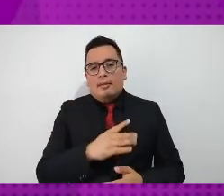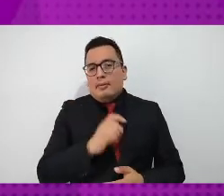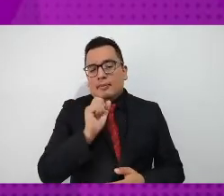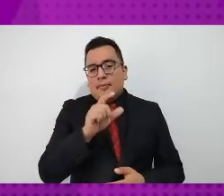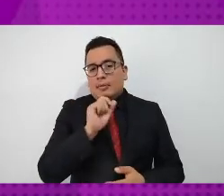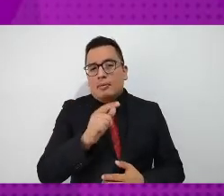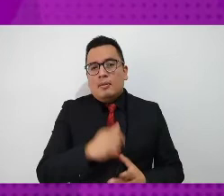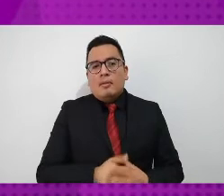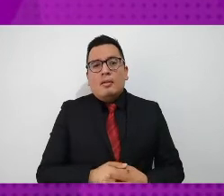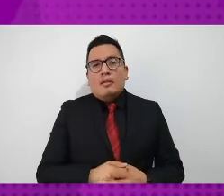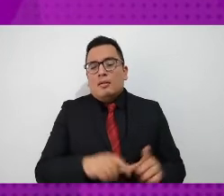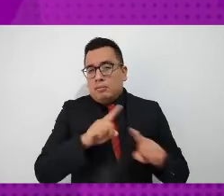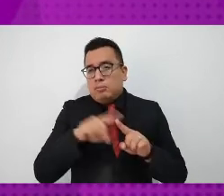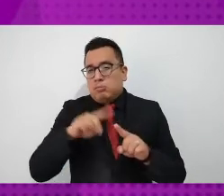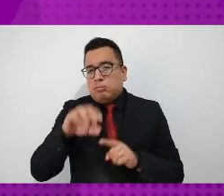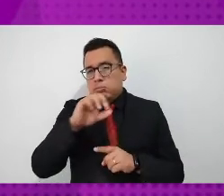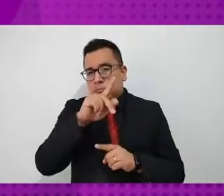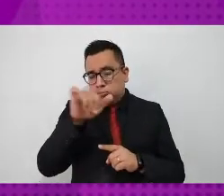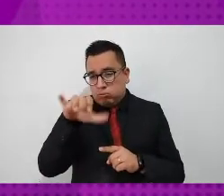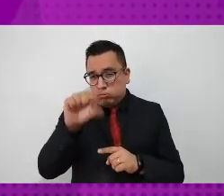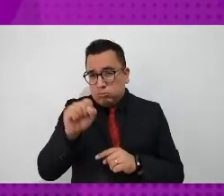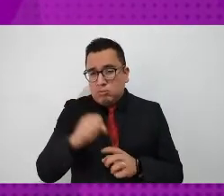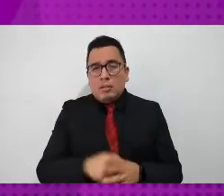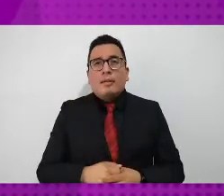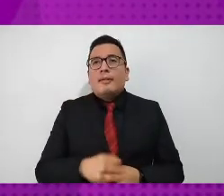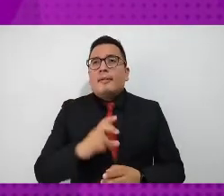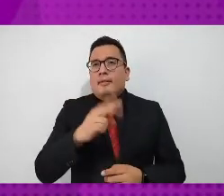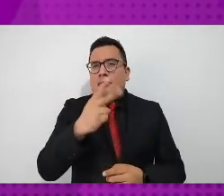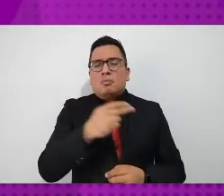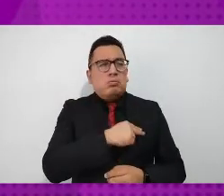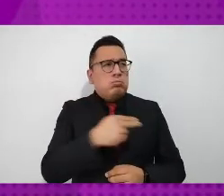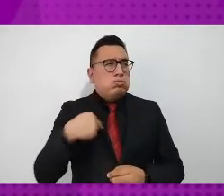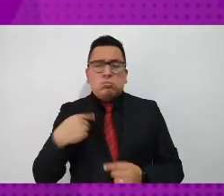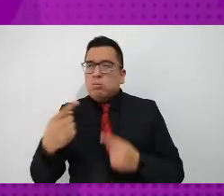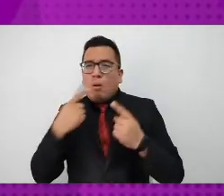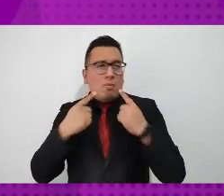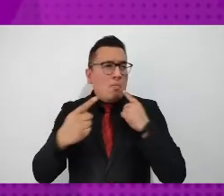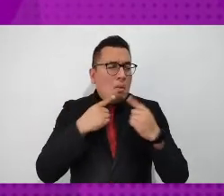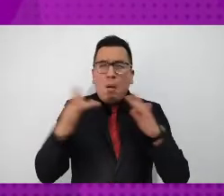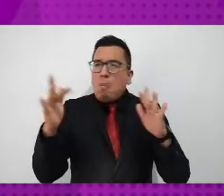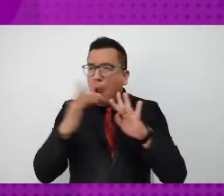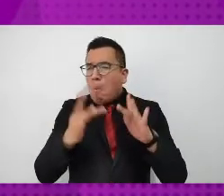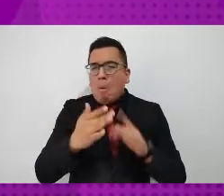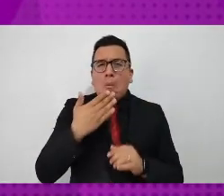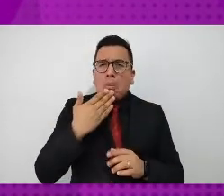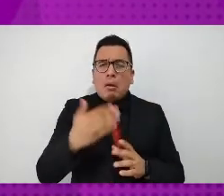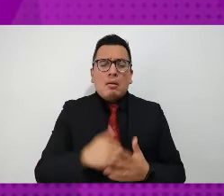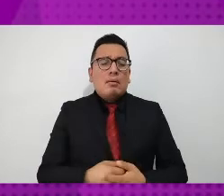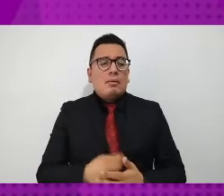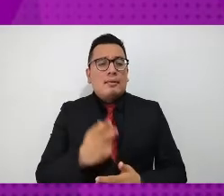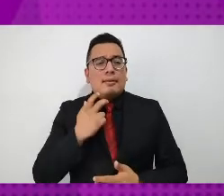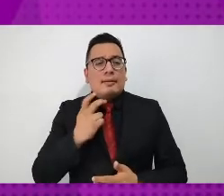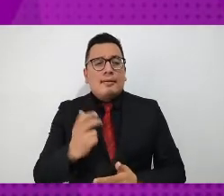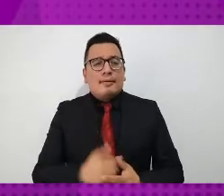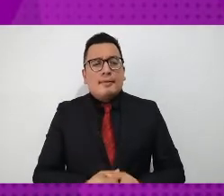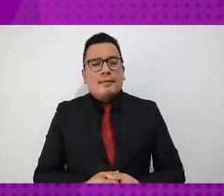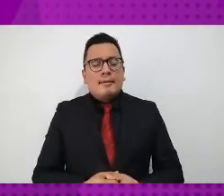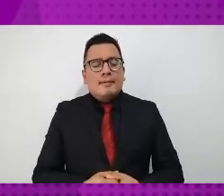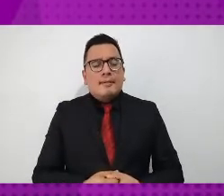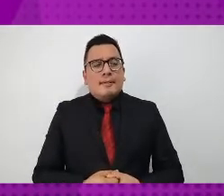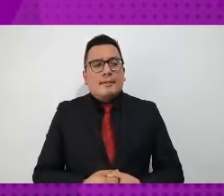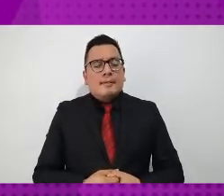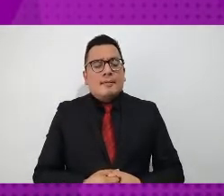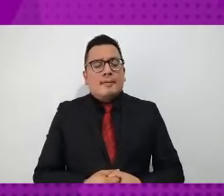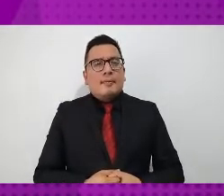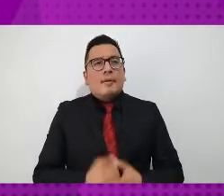de dobles del país con los 32 ha habido una muy buena coordinación y eso ha permitido que las elecciones